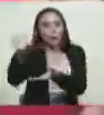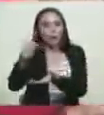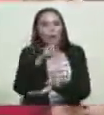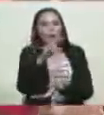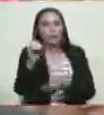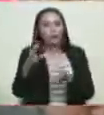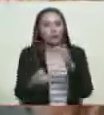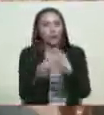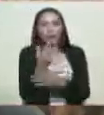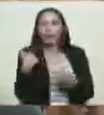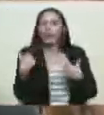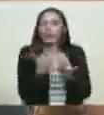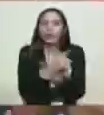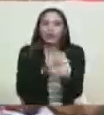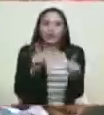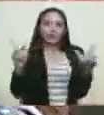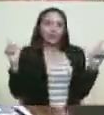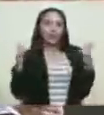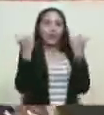Libremente.